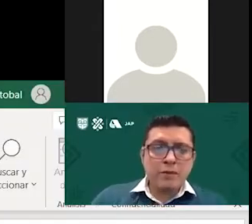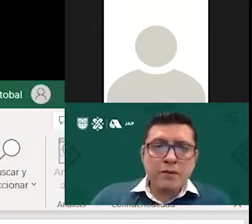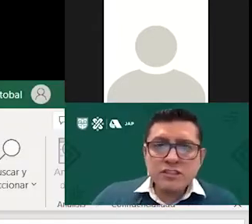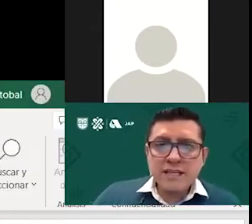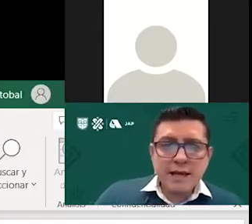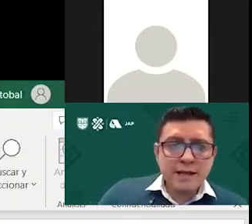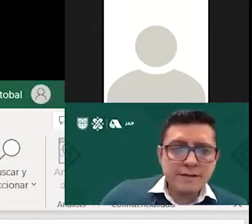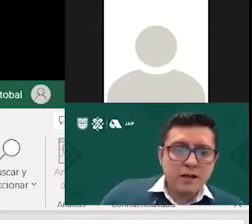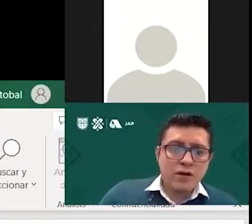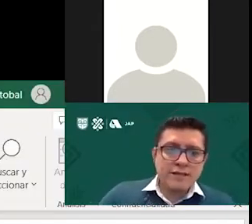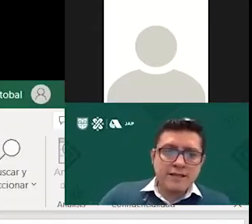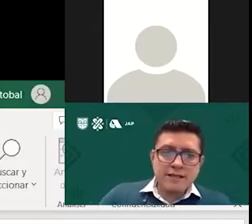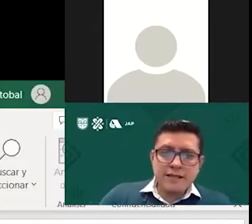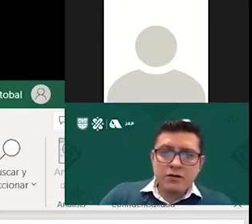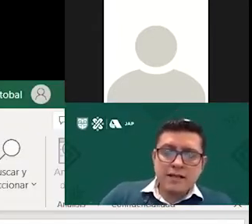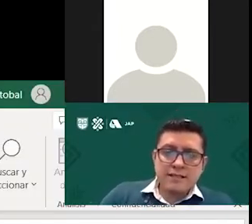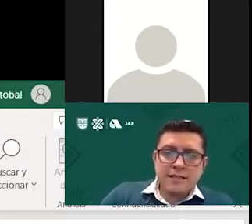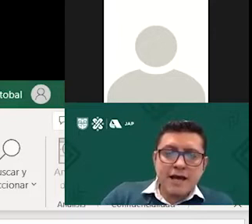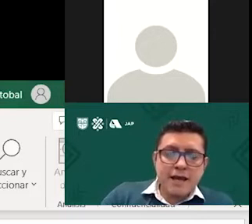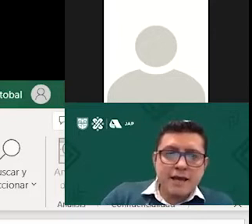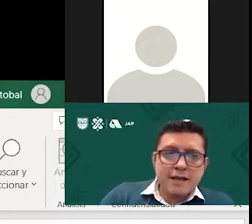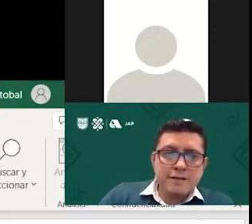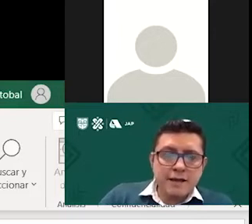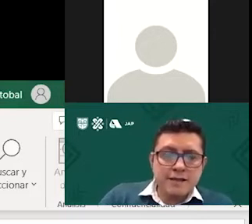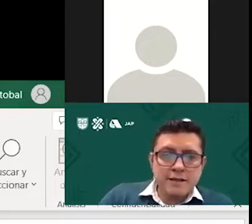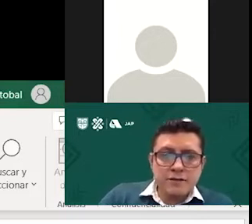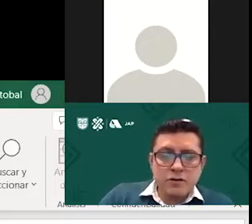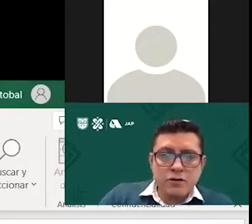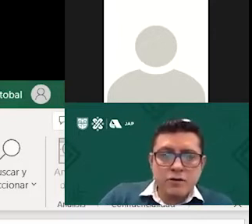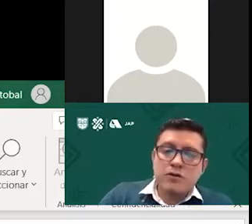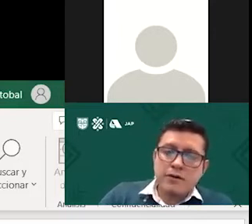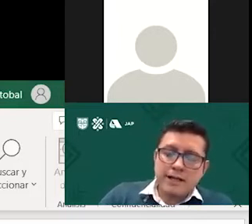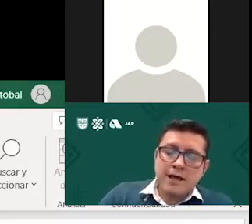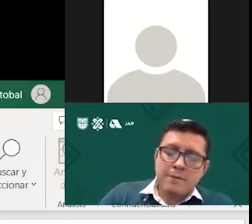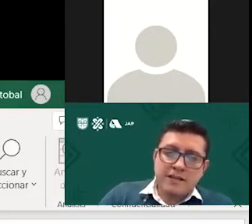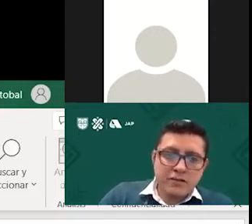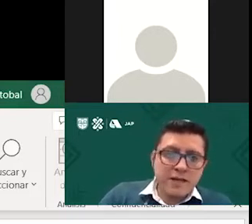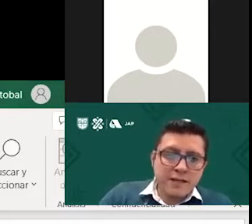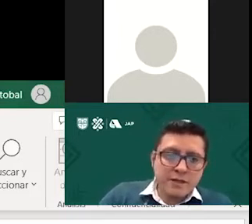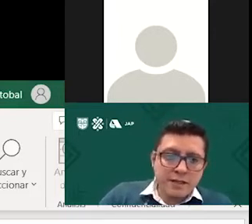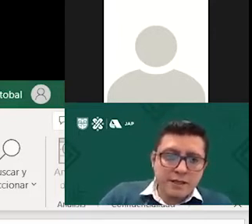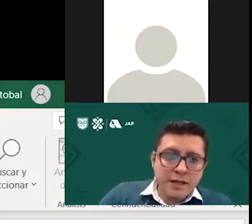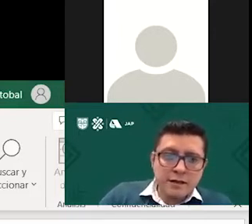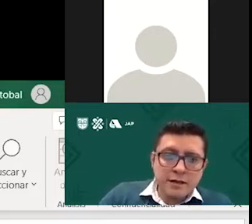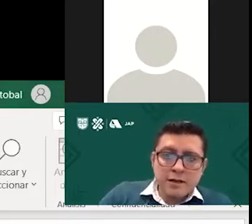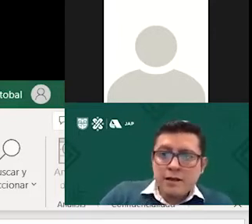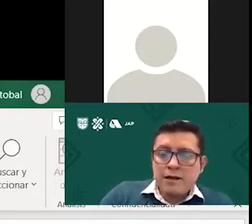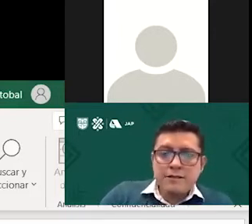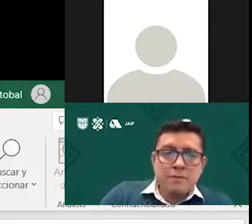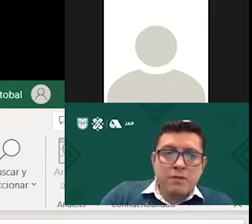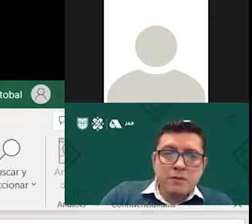Aquí vemos Ya este lo que es el escrito que los descarga el este el escritorio bueno en la plataforma de tramita digital